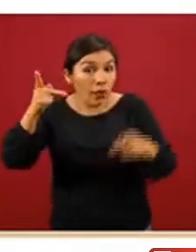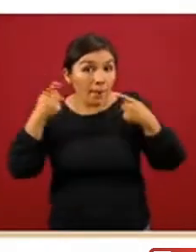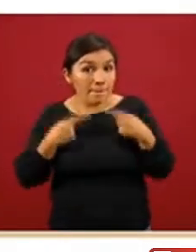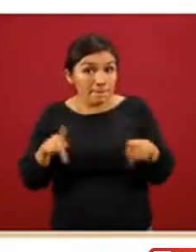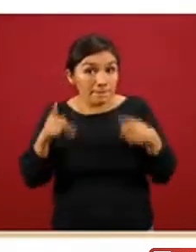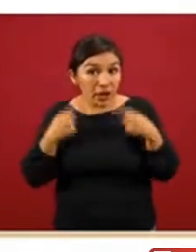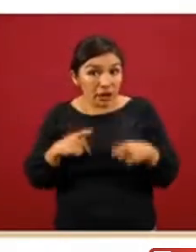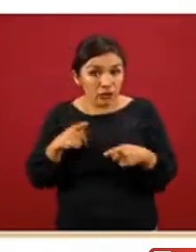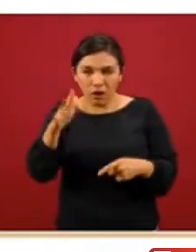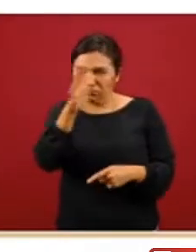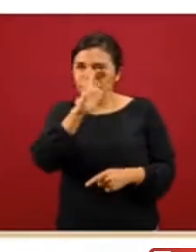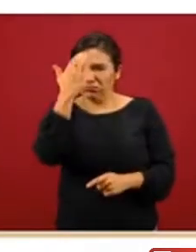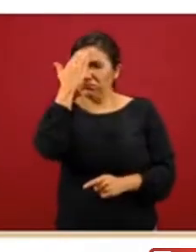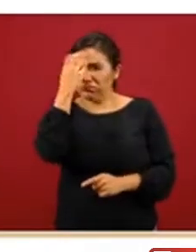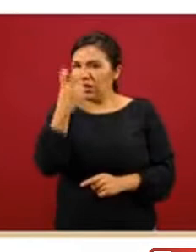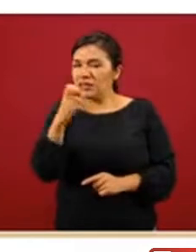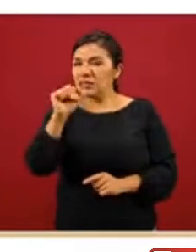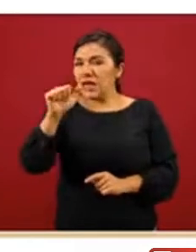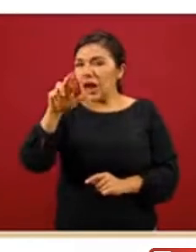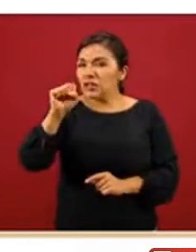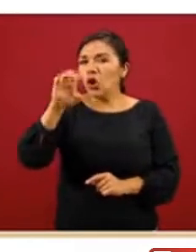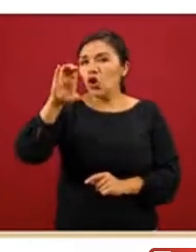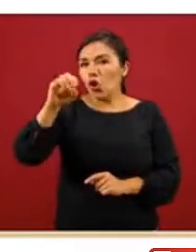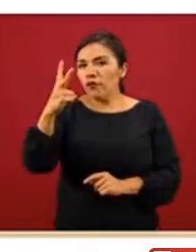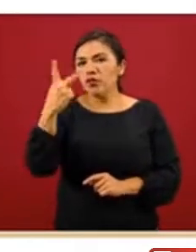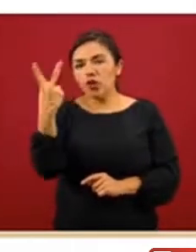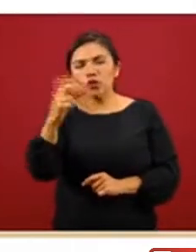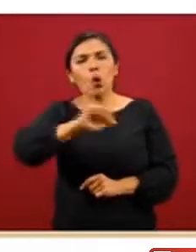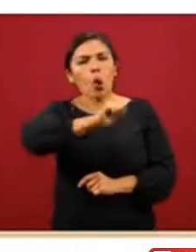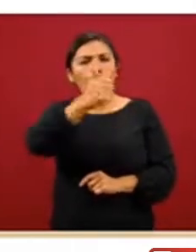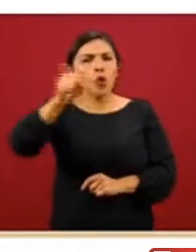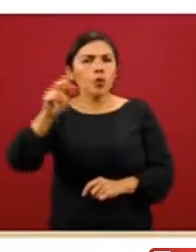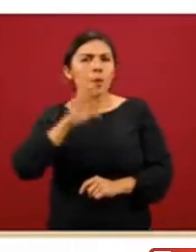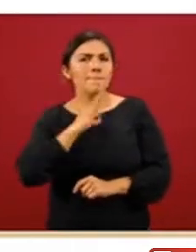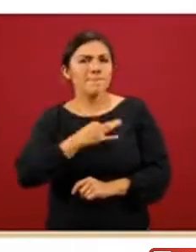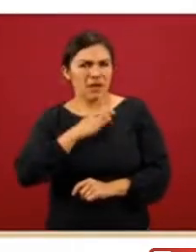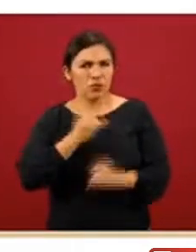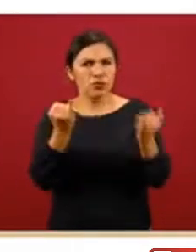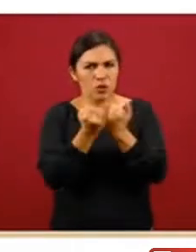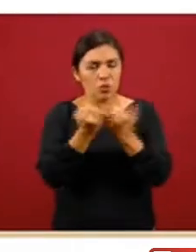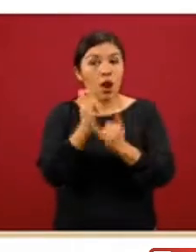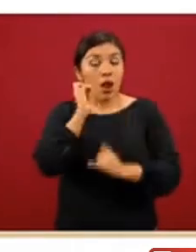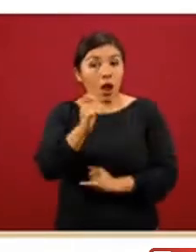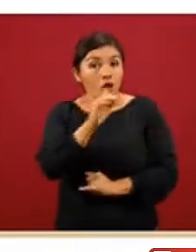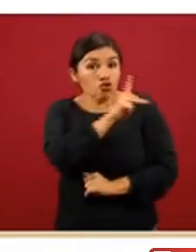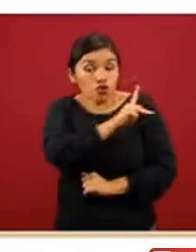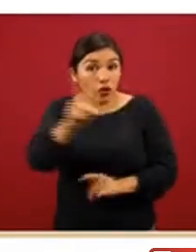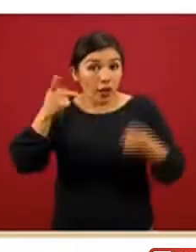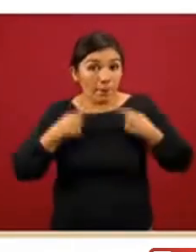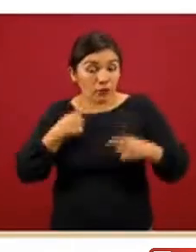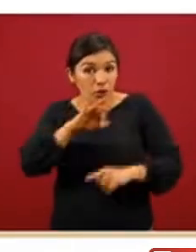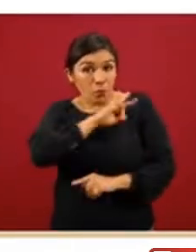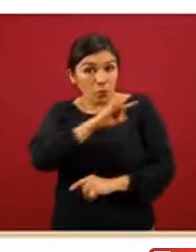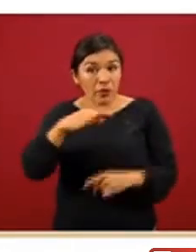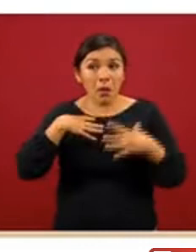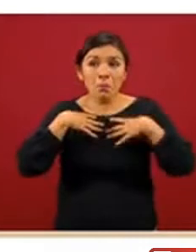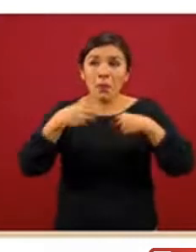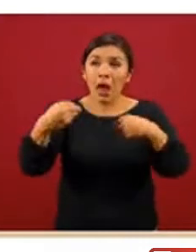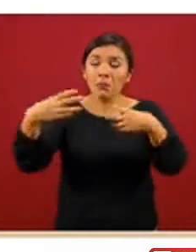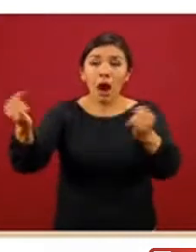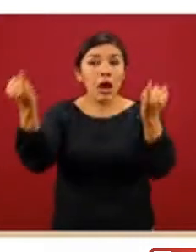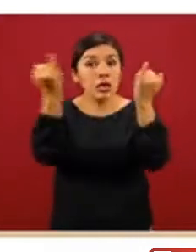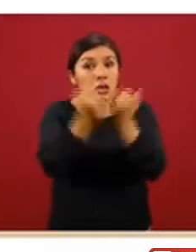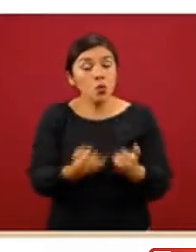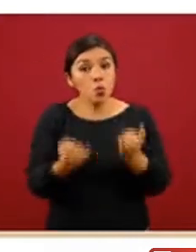se conoce para SARS-CoV-2, pero también para otros virus respiratorios, tienen la capacidad de estar transmitiendo la misma cantidad